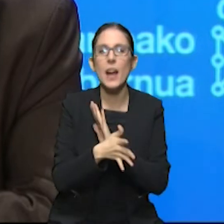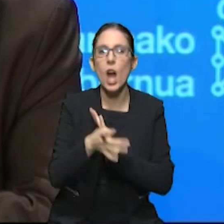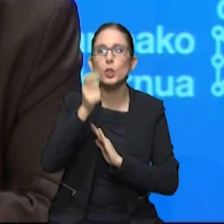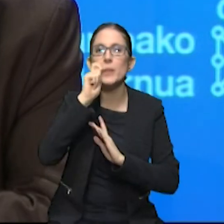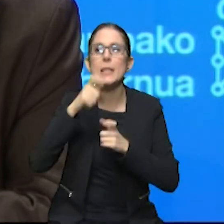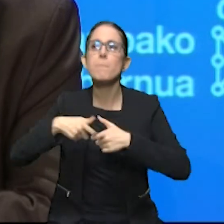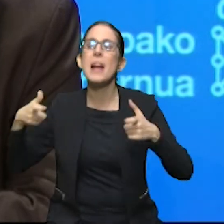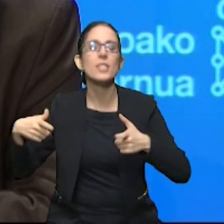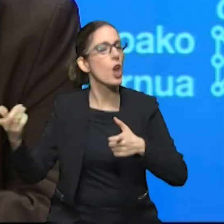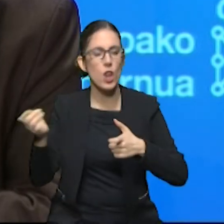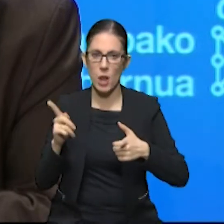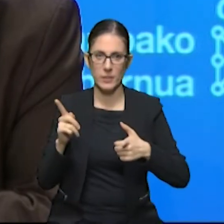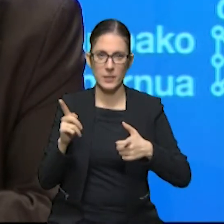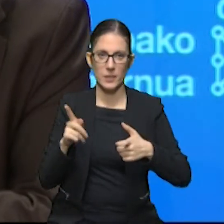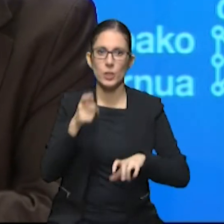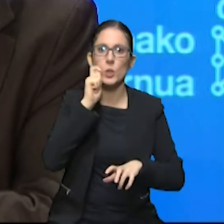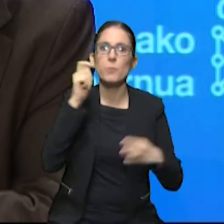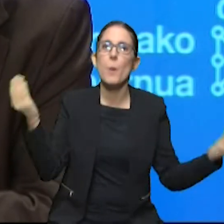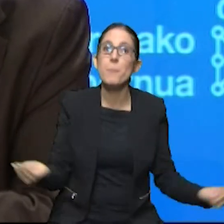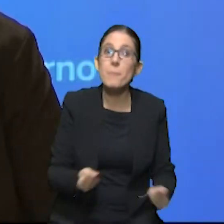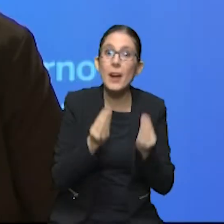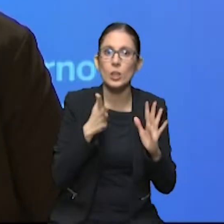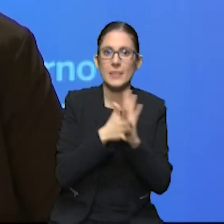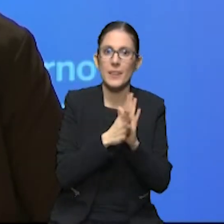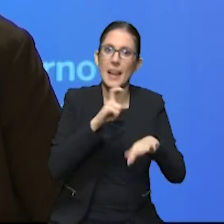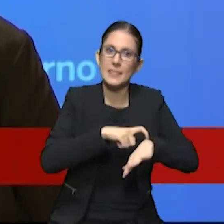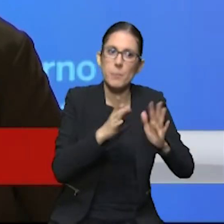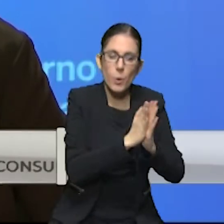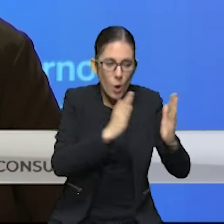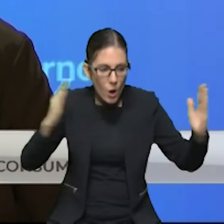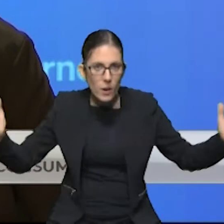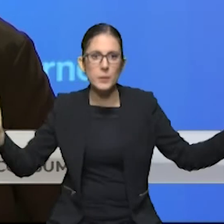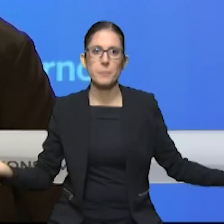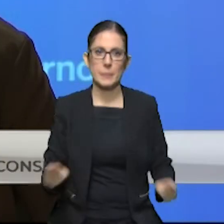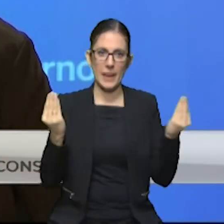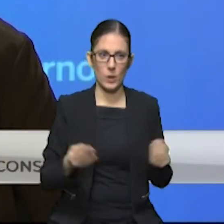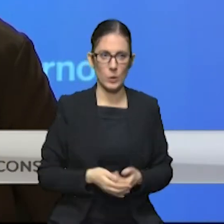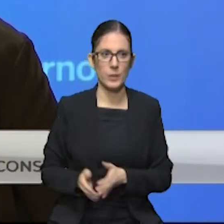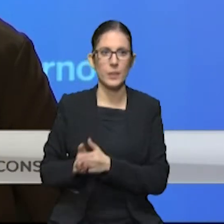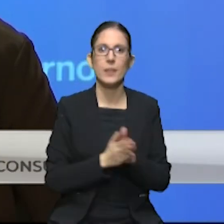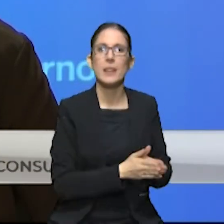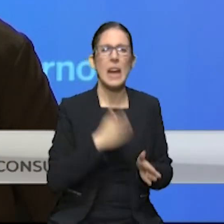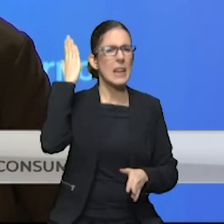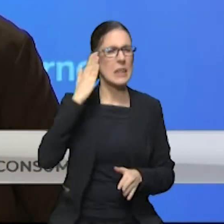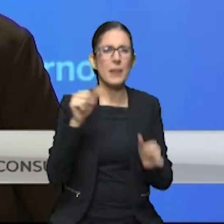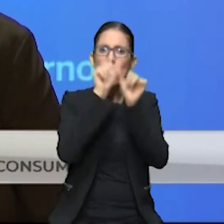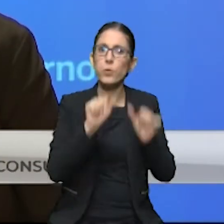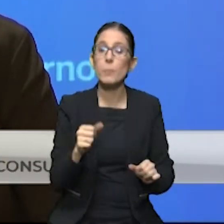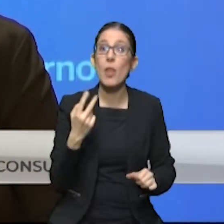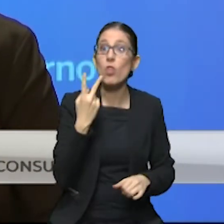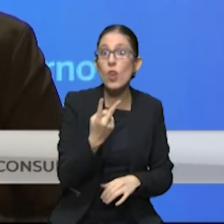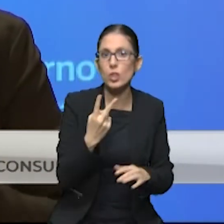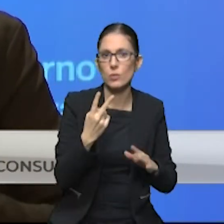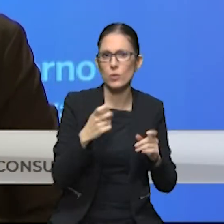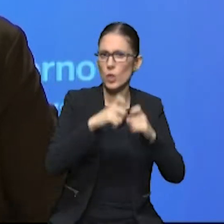mejor. Es decir, un turismo repartido en el tiempo y en el espacio. Los dos modos de disfrutar Navarra durante todo el año, a